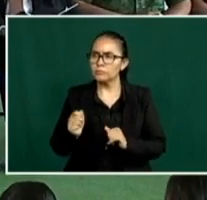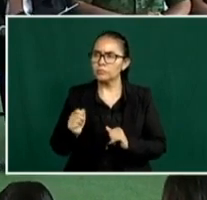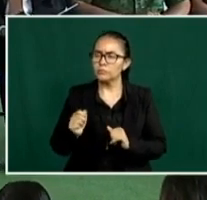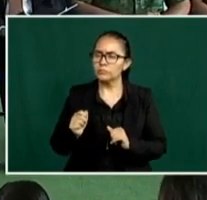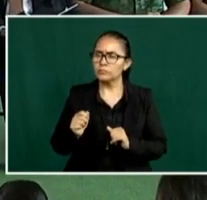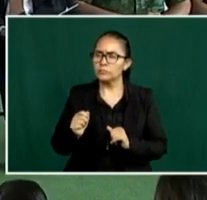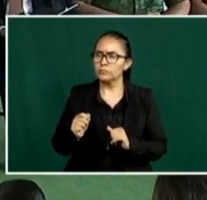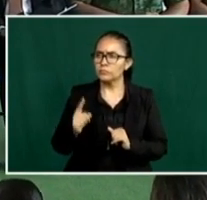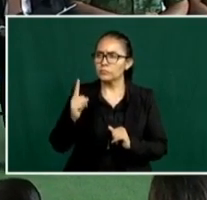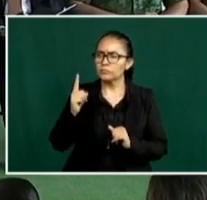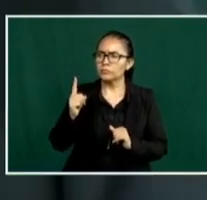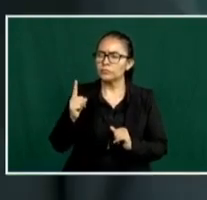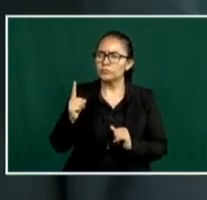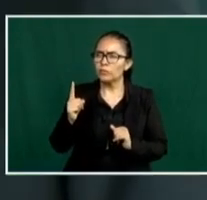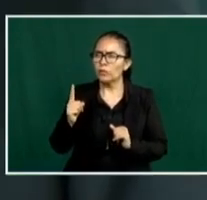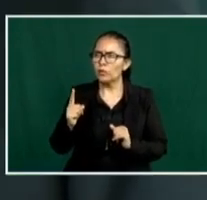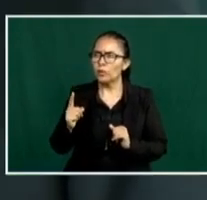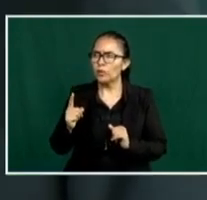ser 1.